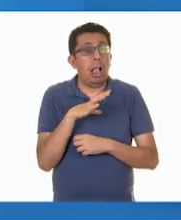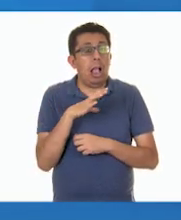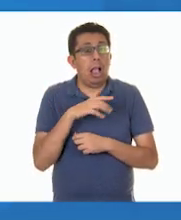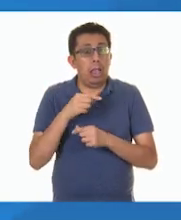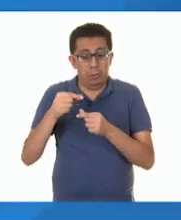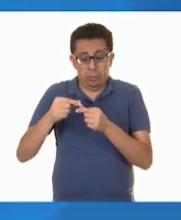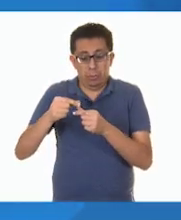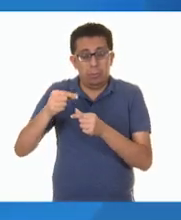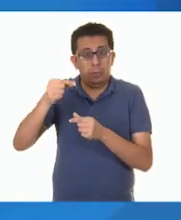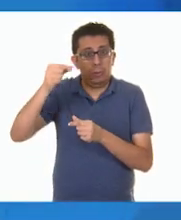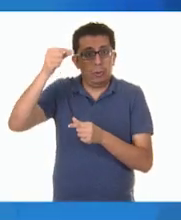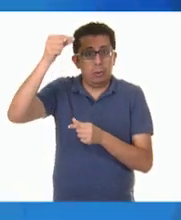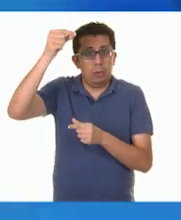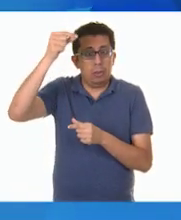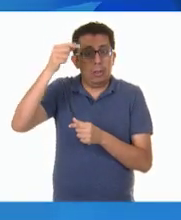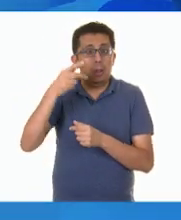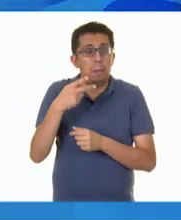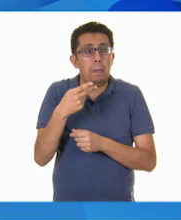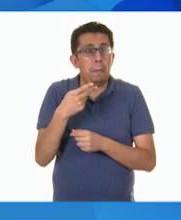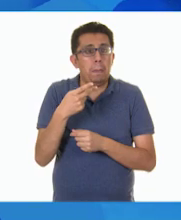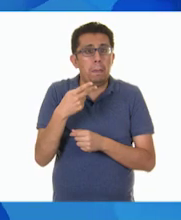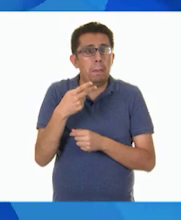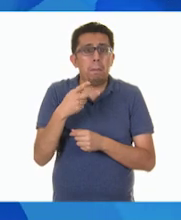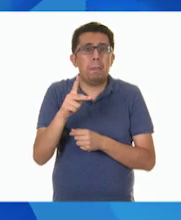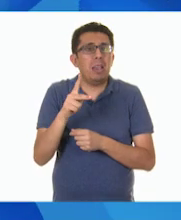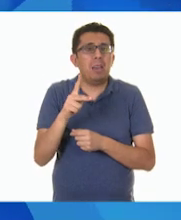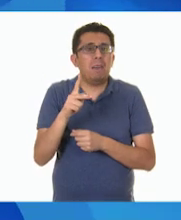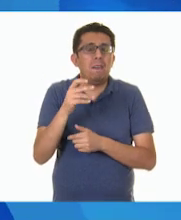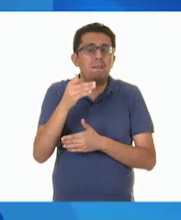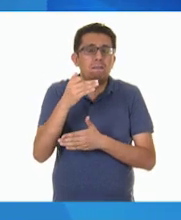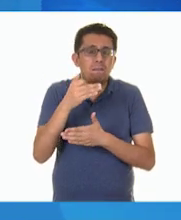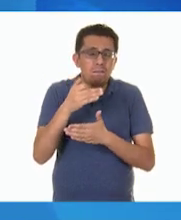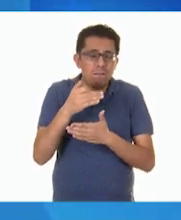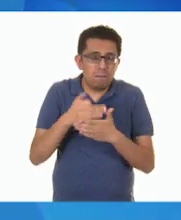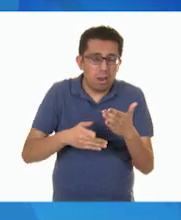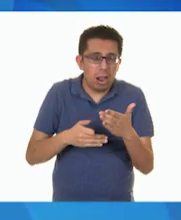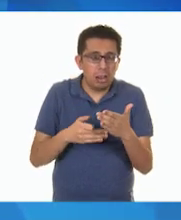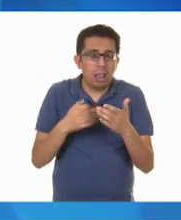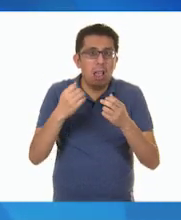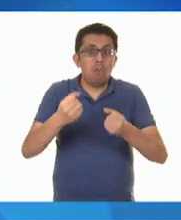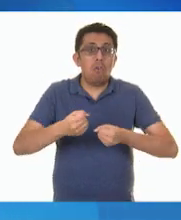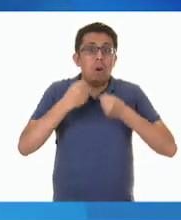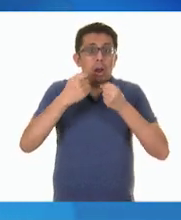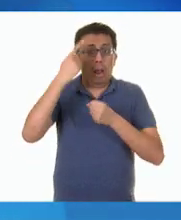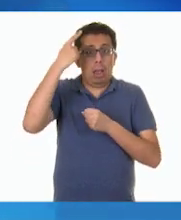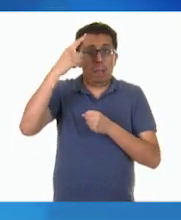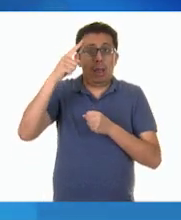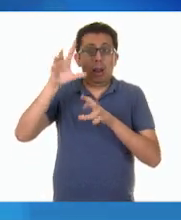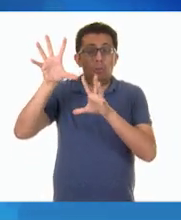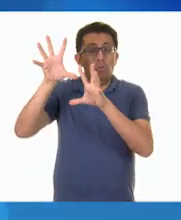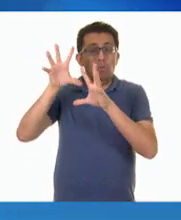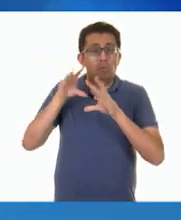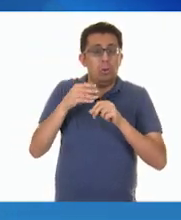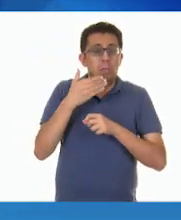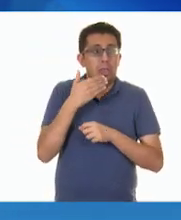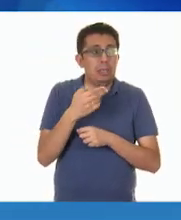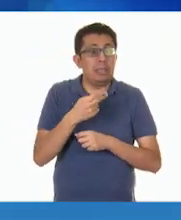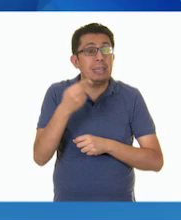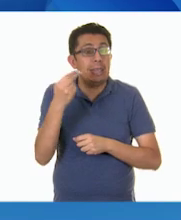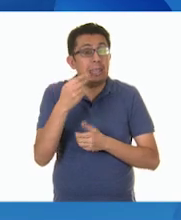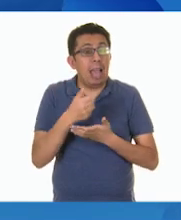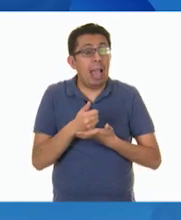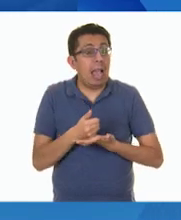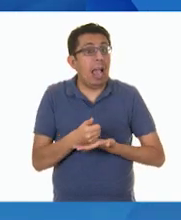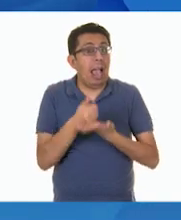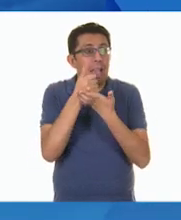antena, pero no es lo suficientemente potente como para captar bien la señal. Entonces hay que ayudarlos un